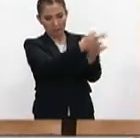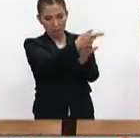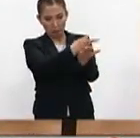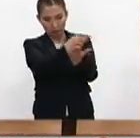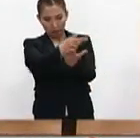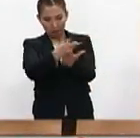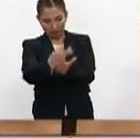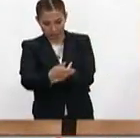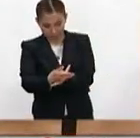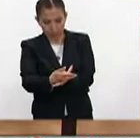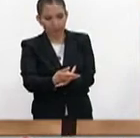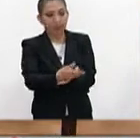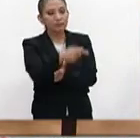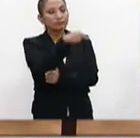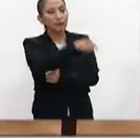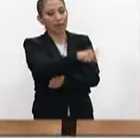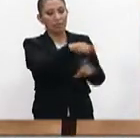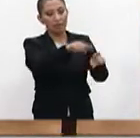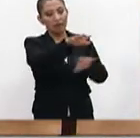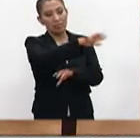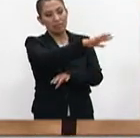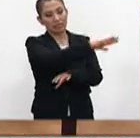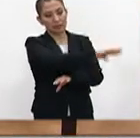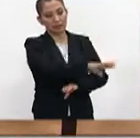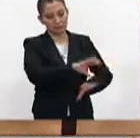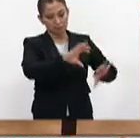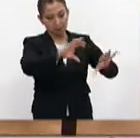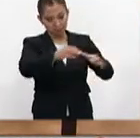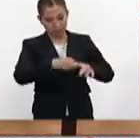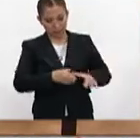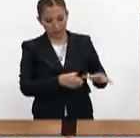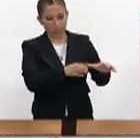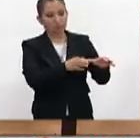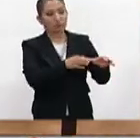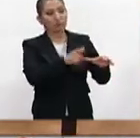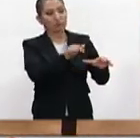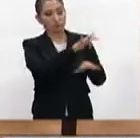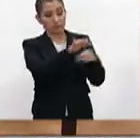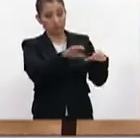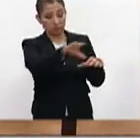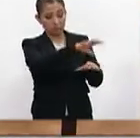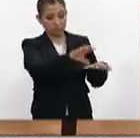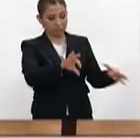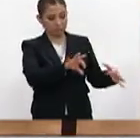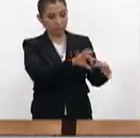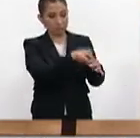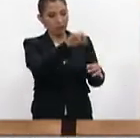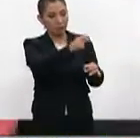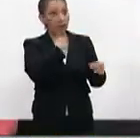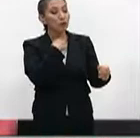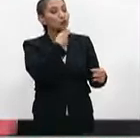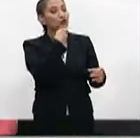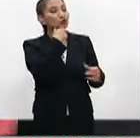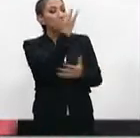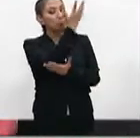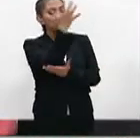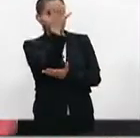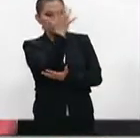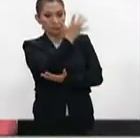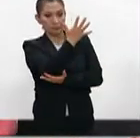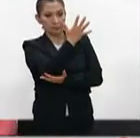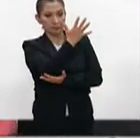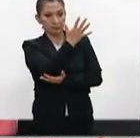premios. 9 premios en diferentes categorías, que todas ellas califican el manejo del bosque,